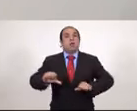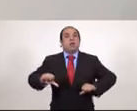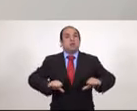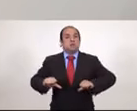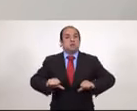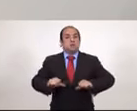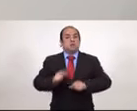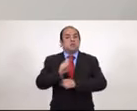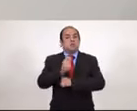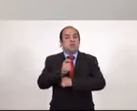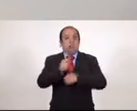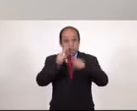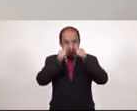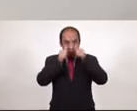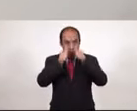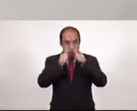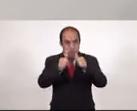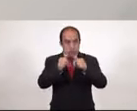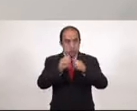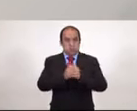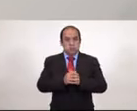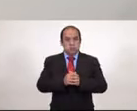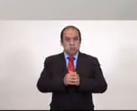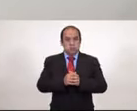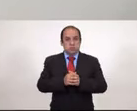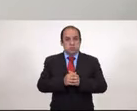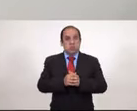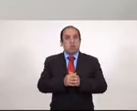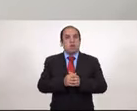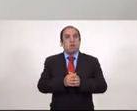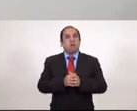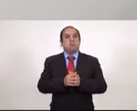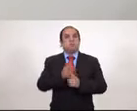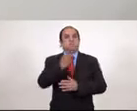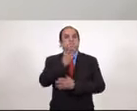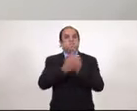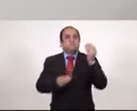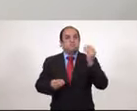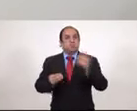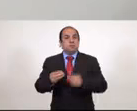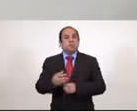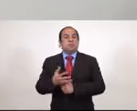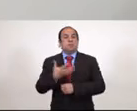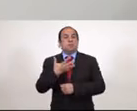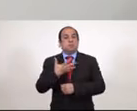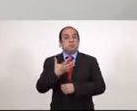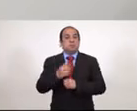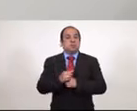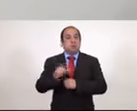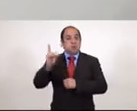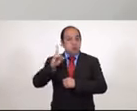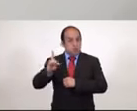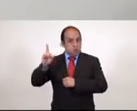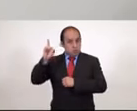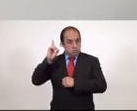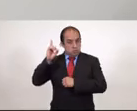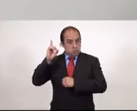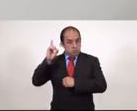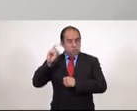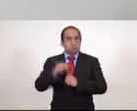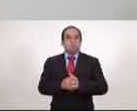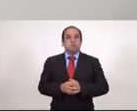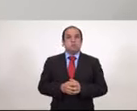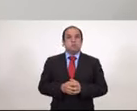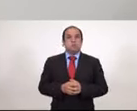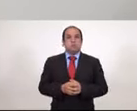relacionadas con la atención a la fuga que se presentó el domingo pasado,